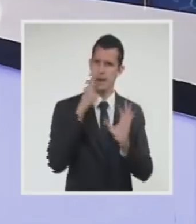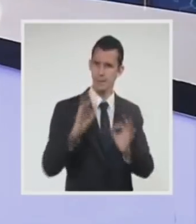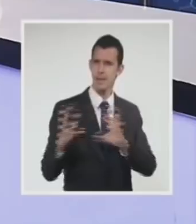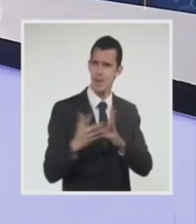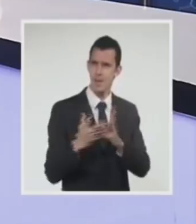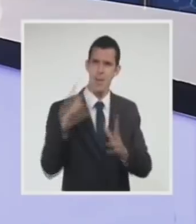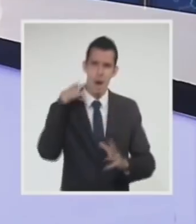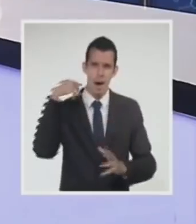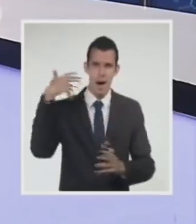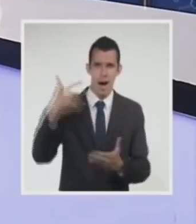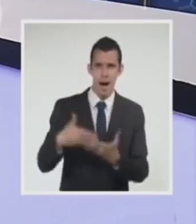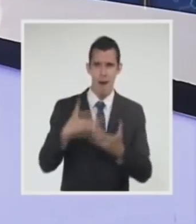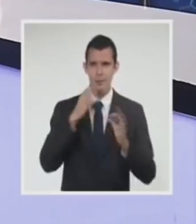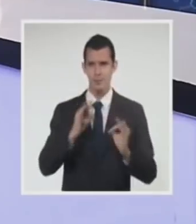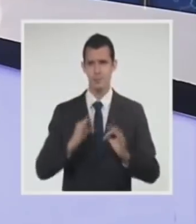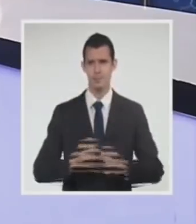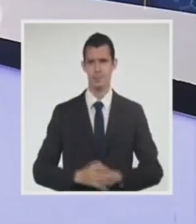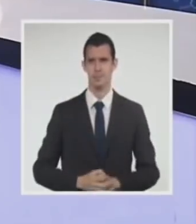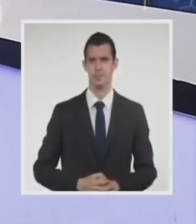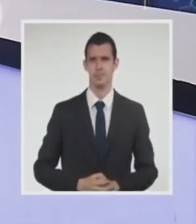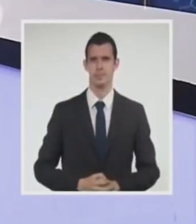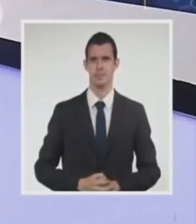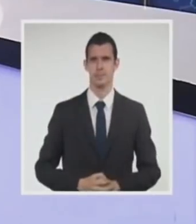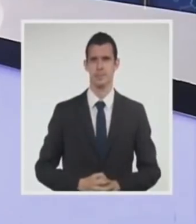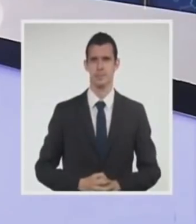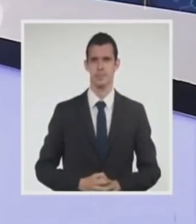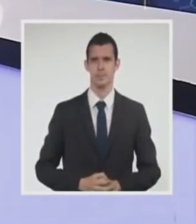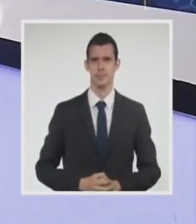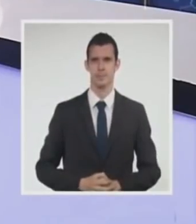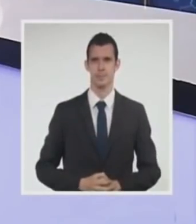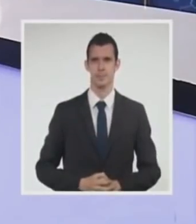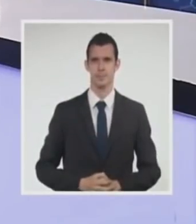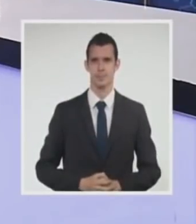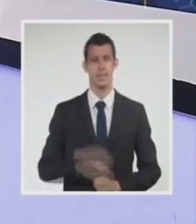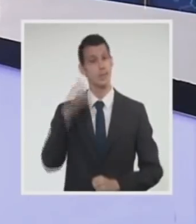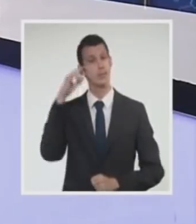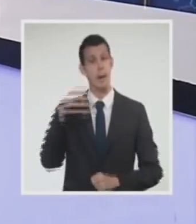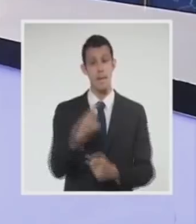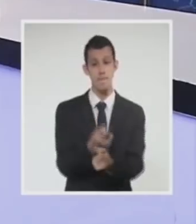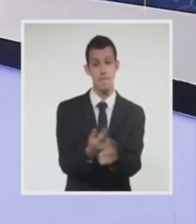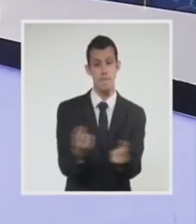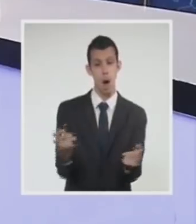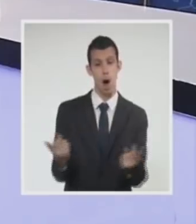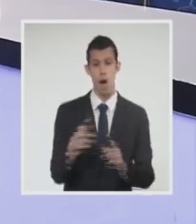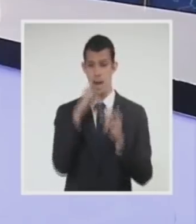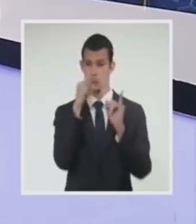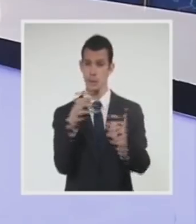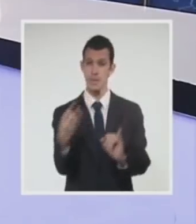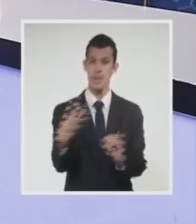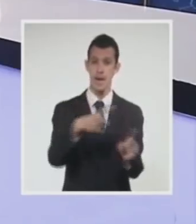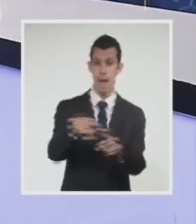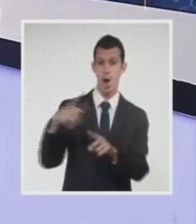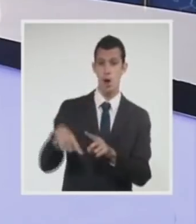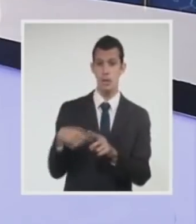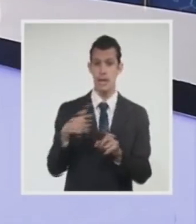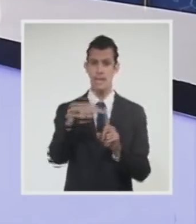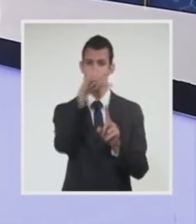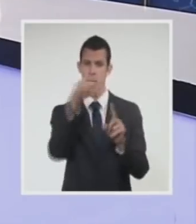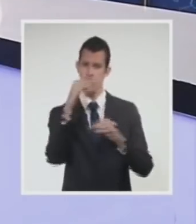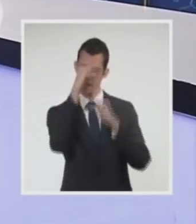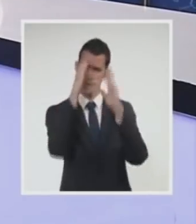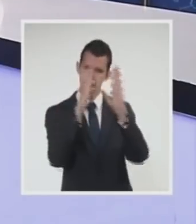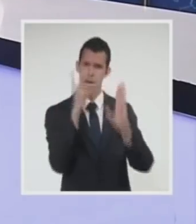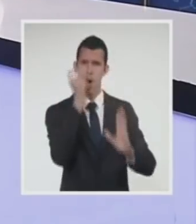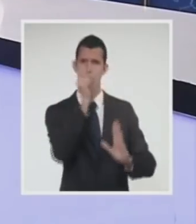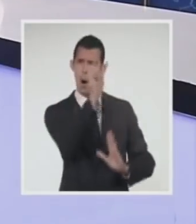caracterizado su paso por el noticiero. Sobre él, los enemigos de Cuba han tejido decenas de campañas de desprestigio